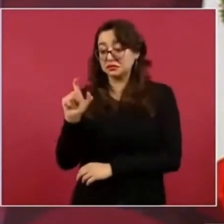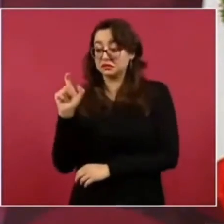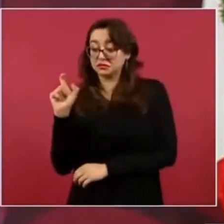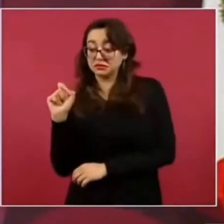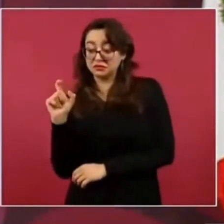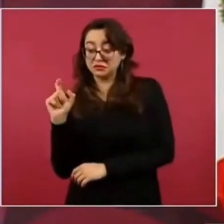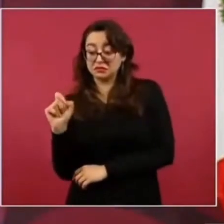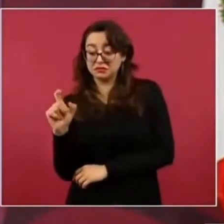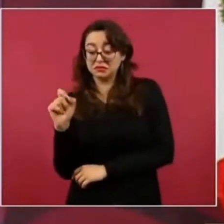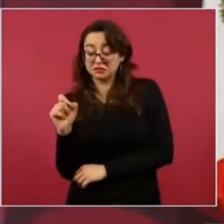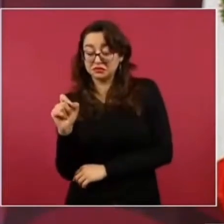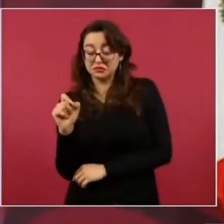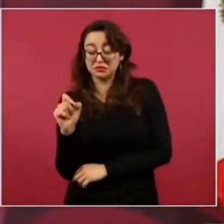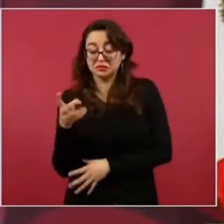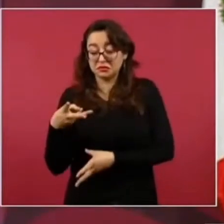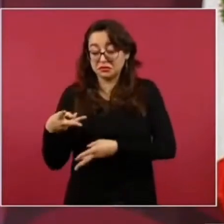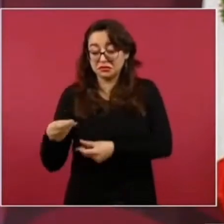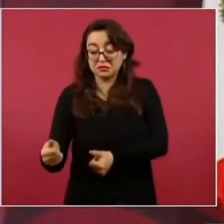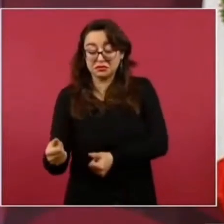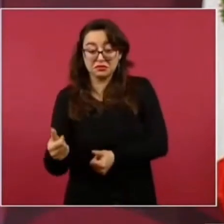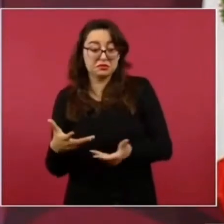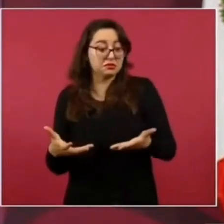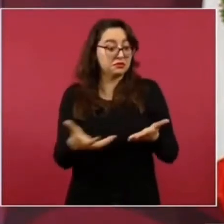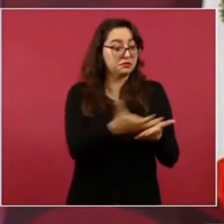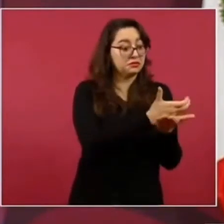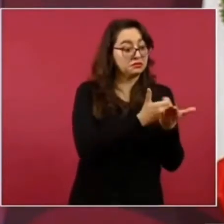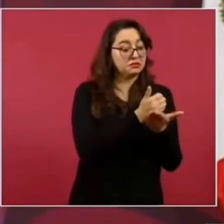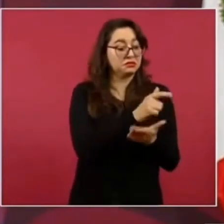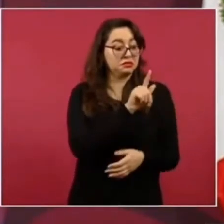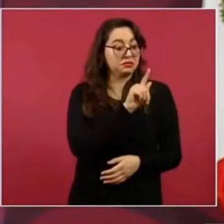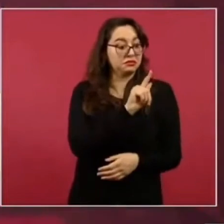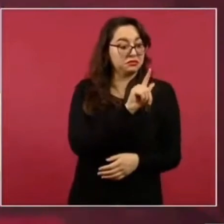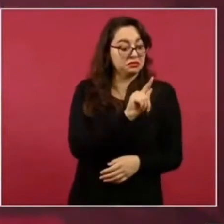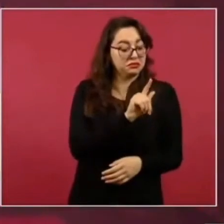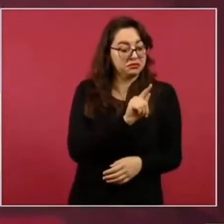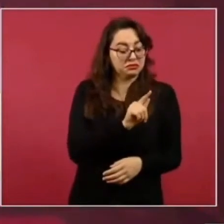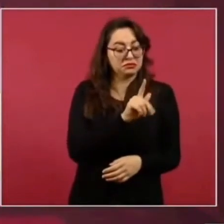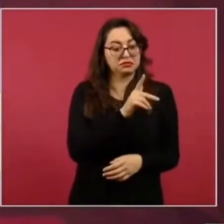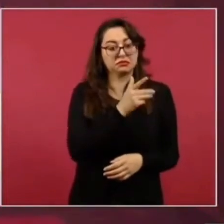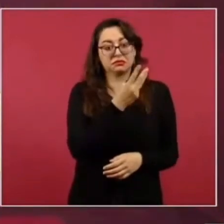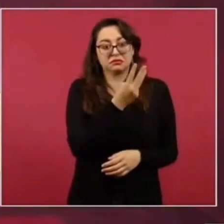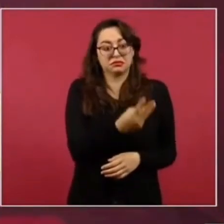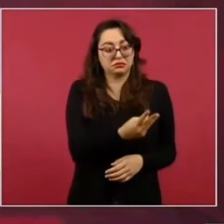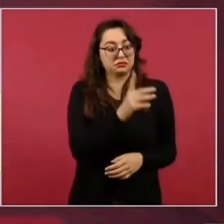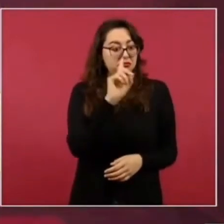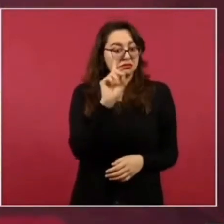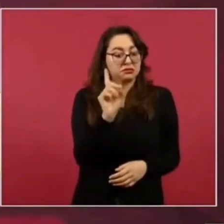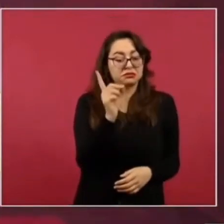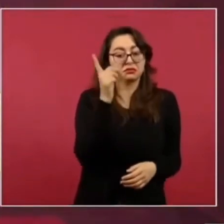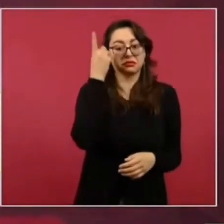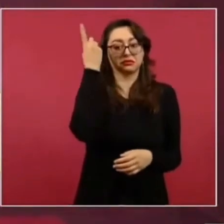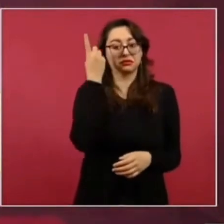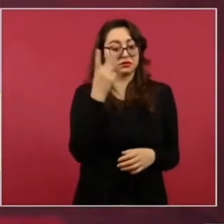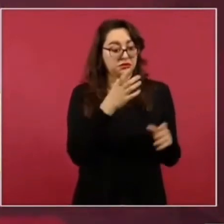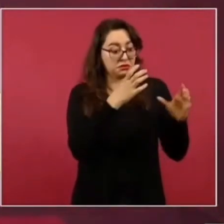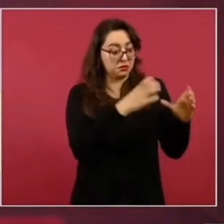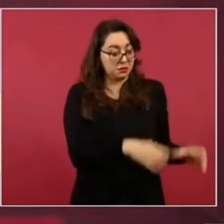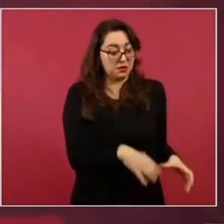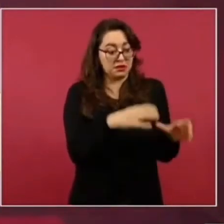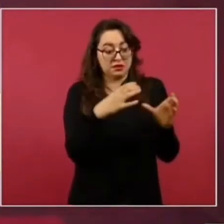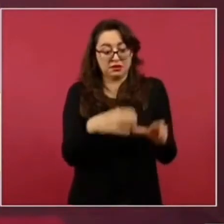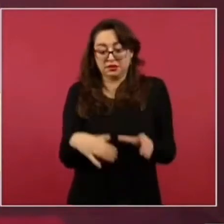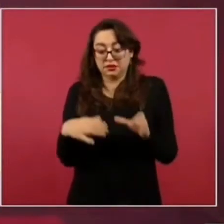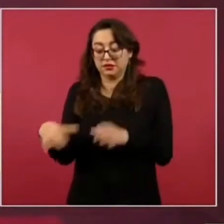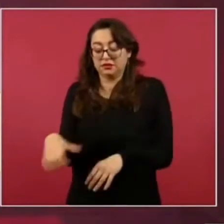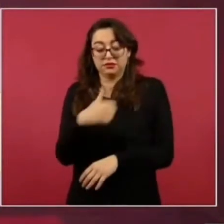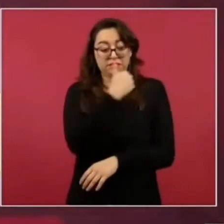vende en 73, 50 dólares de utilidad por barril.